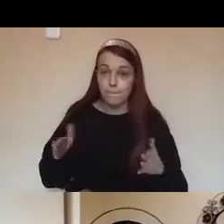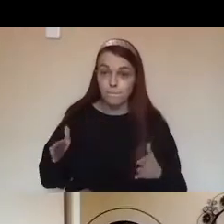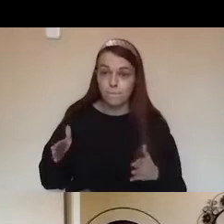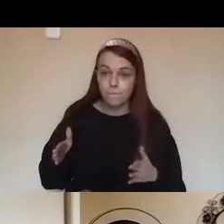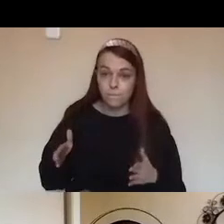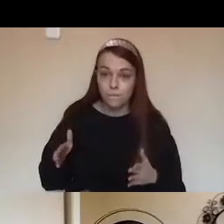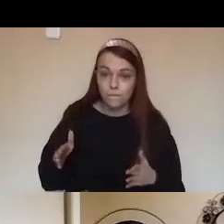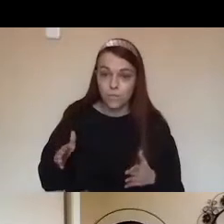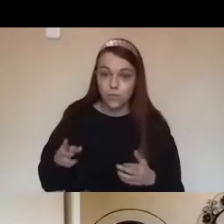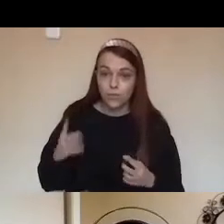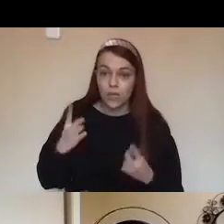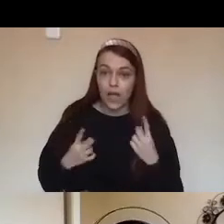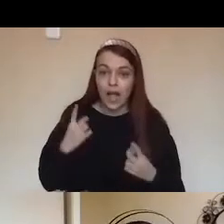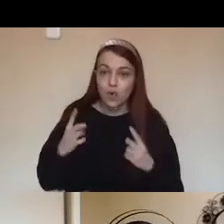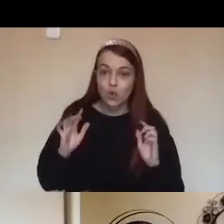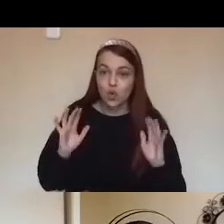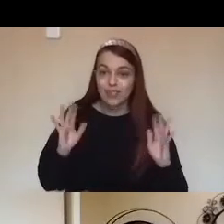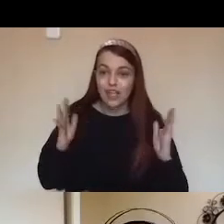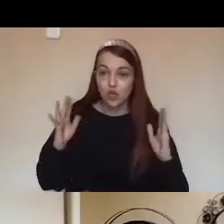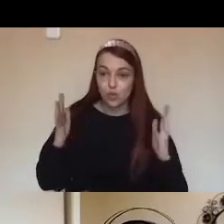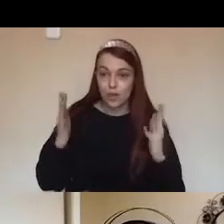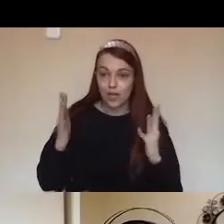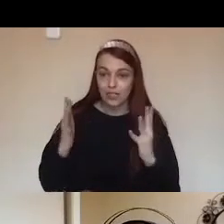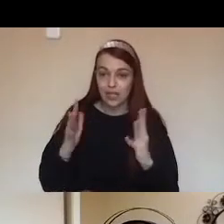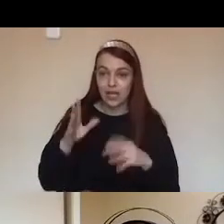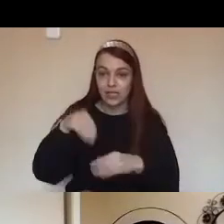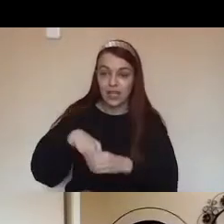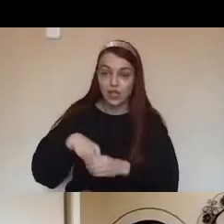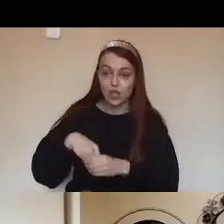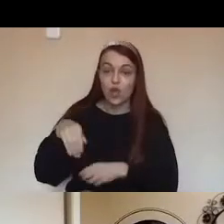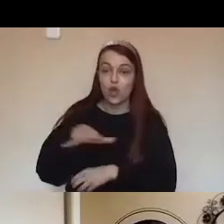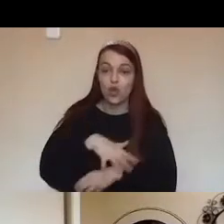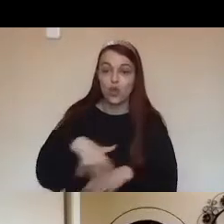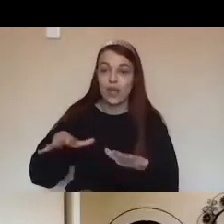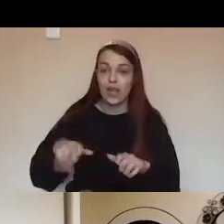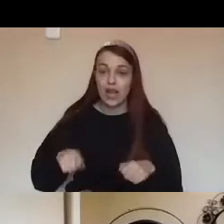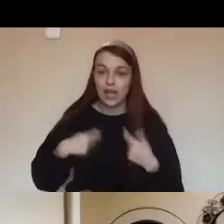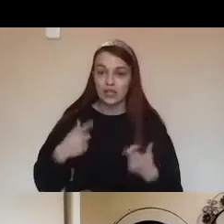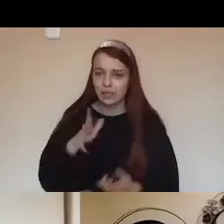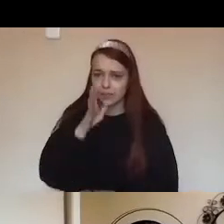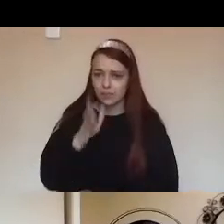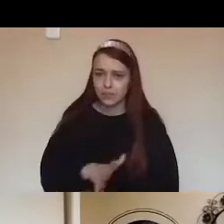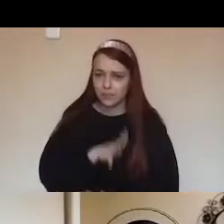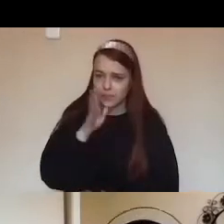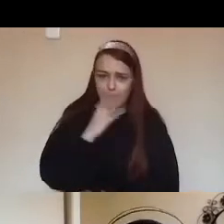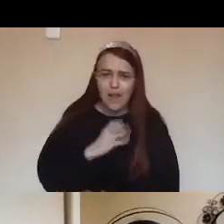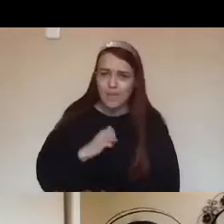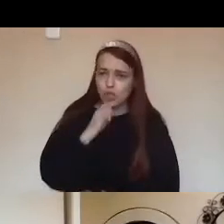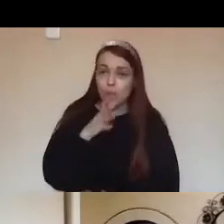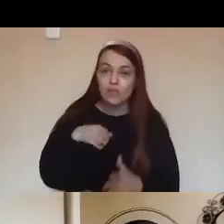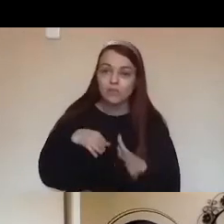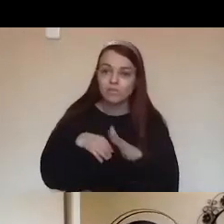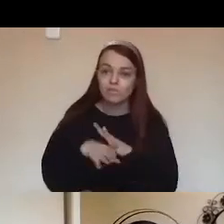con algunos de los paisajes de la reserva, pero que son de difícil acceso. Necesitamos hacer